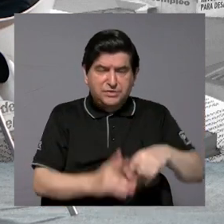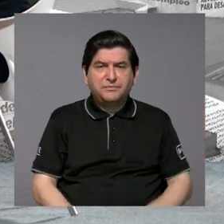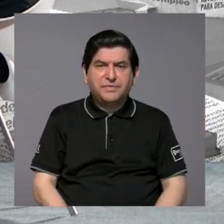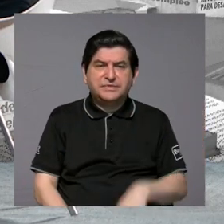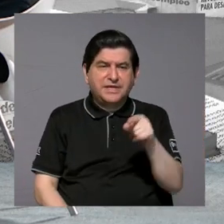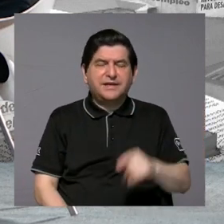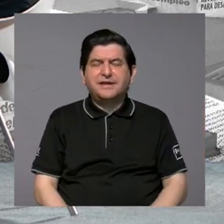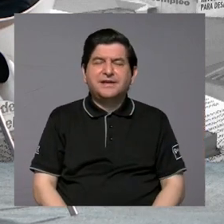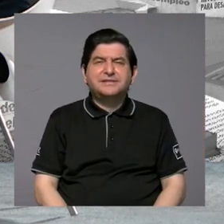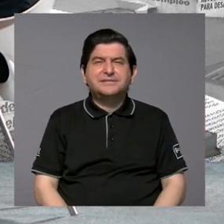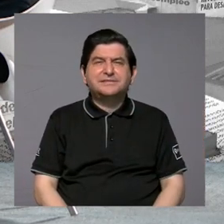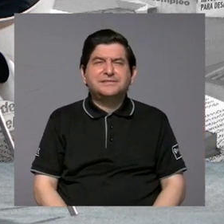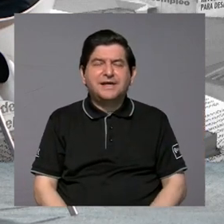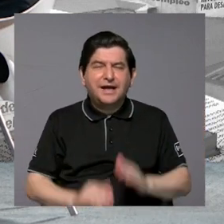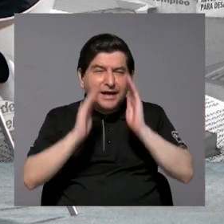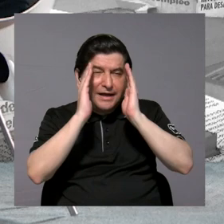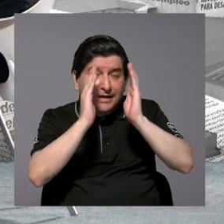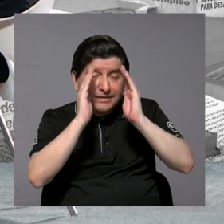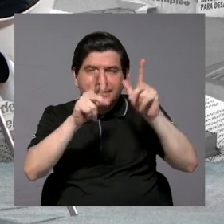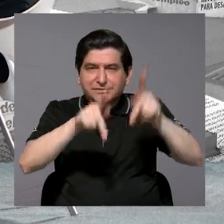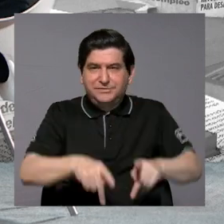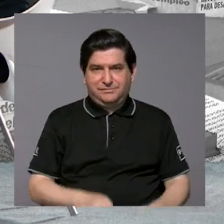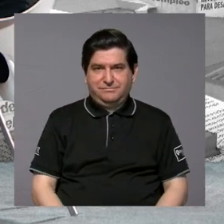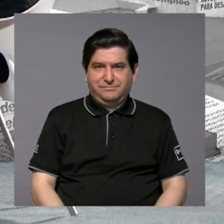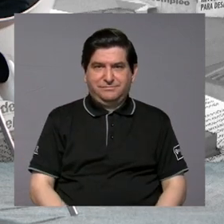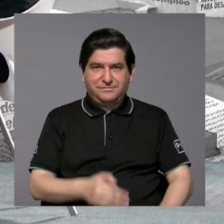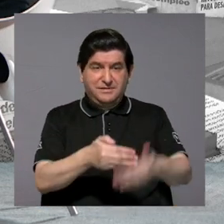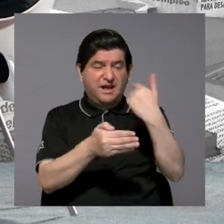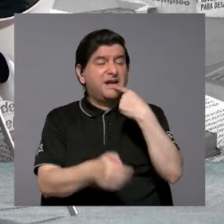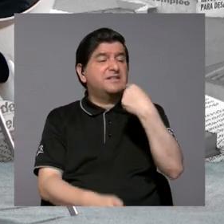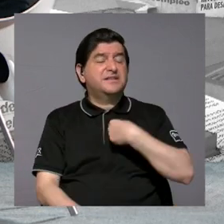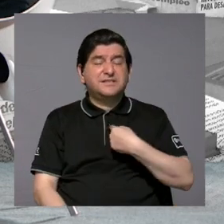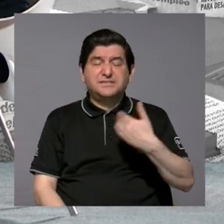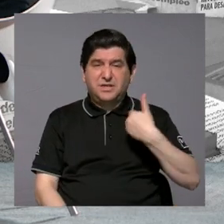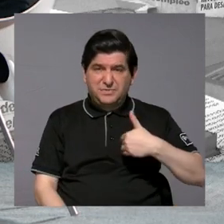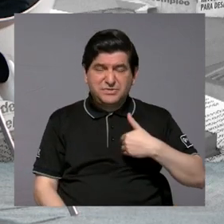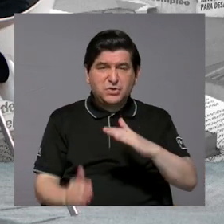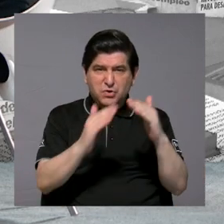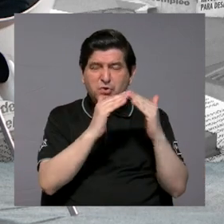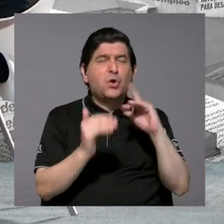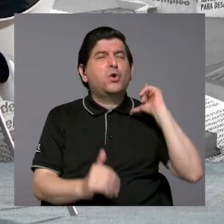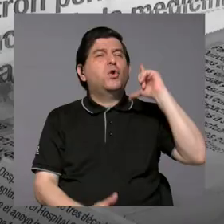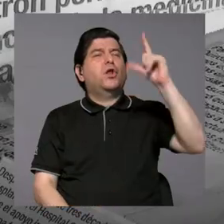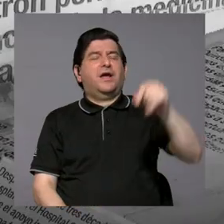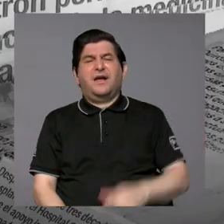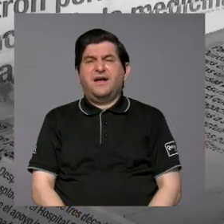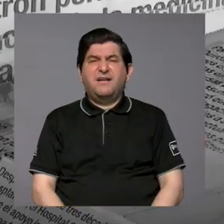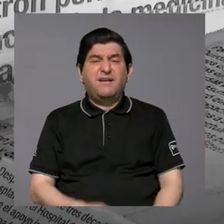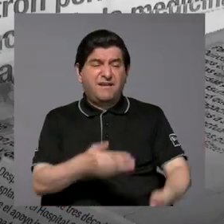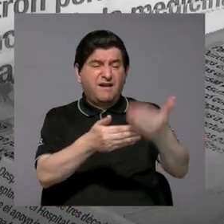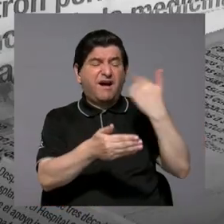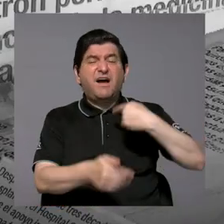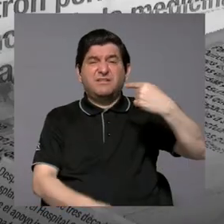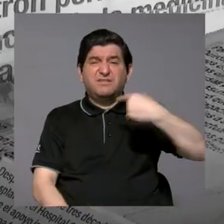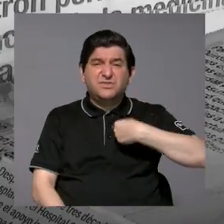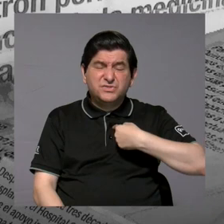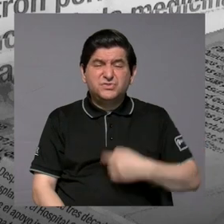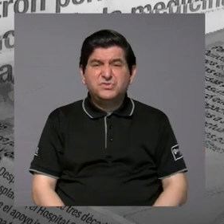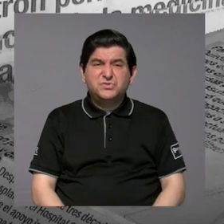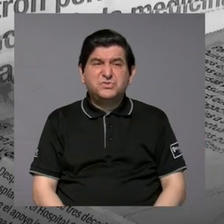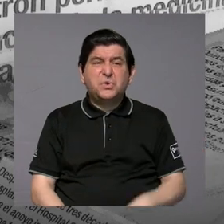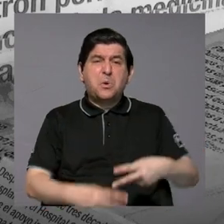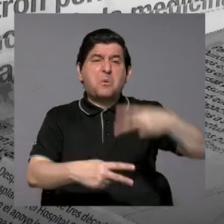comenzamos a despertar esa malicia en la gente O sea nosotros antes me decía un señor de una comunidad rural dice es que antes yo